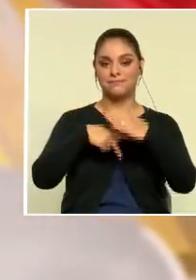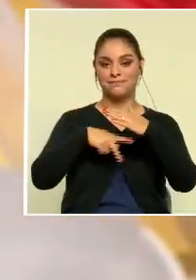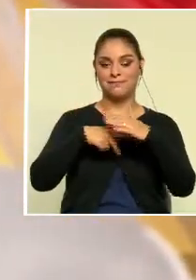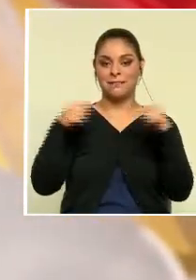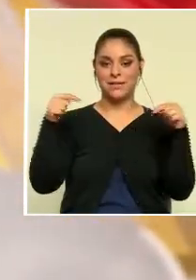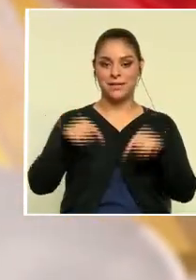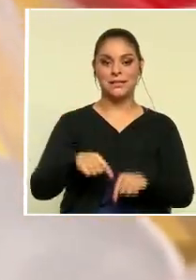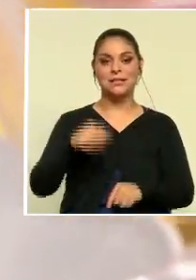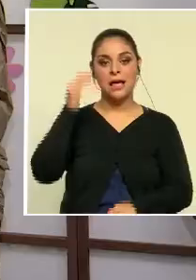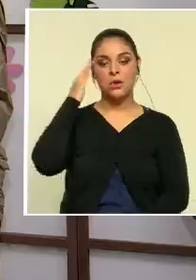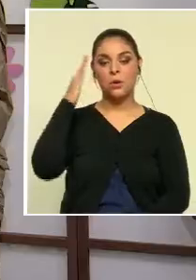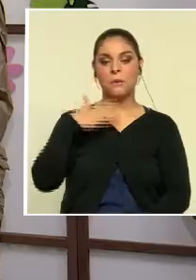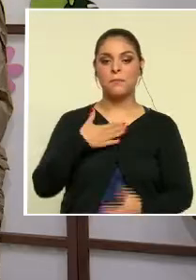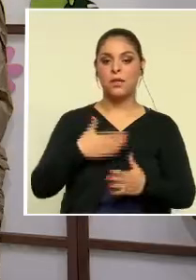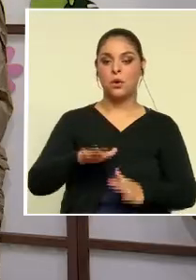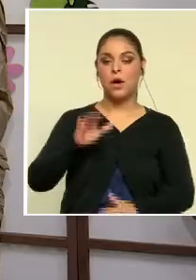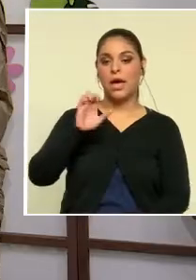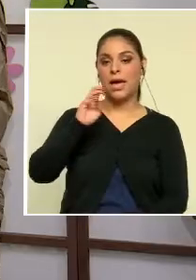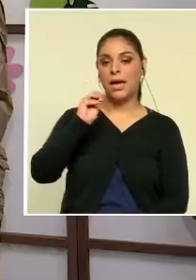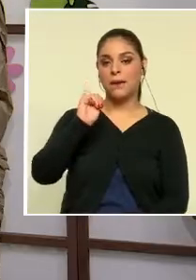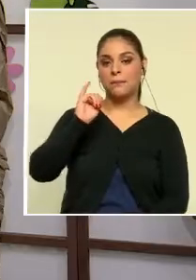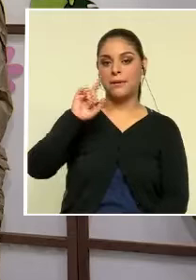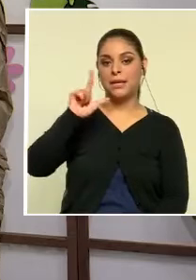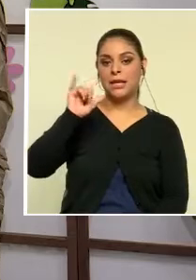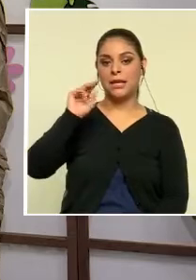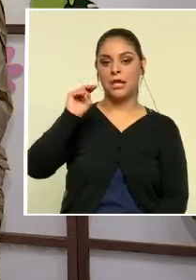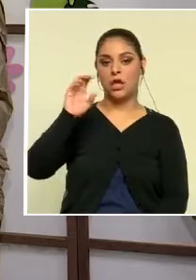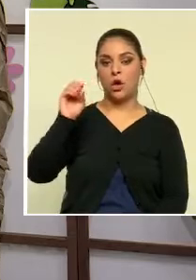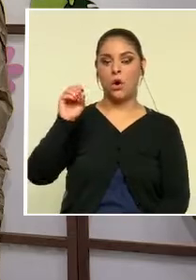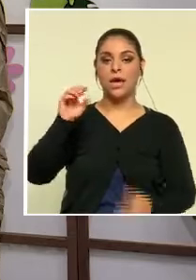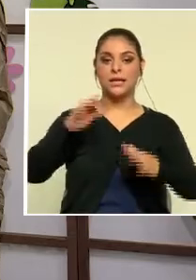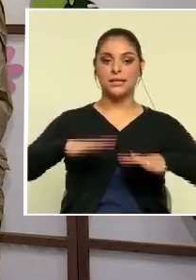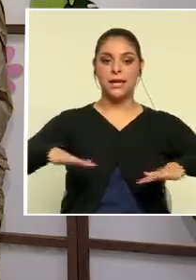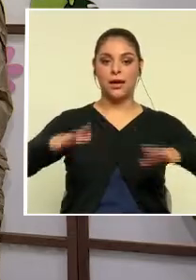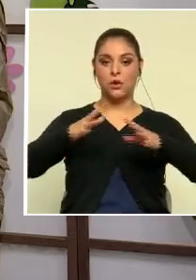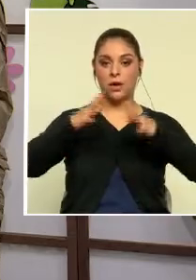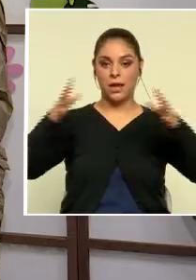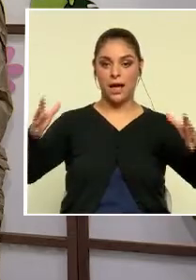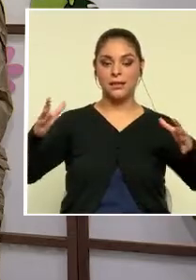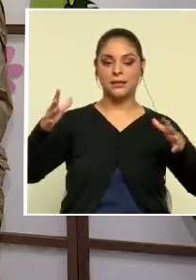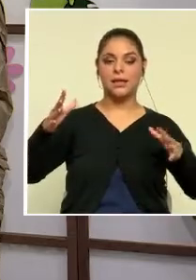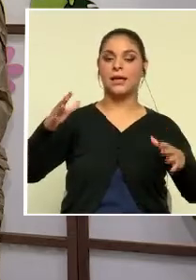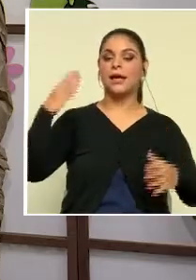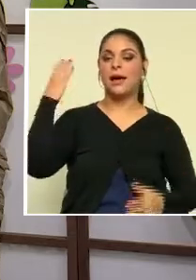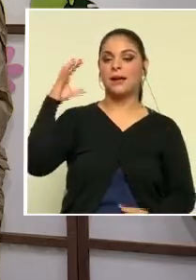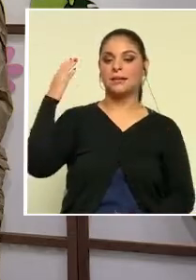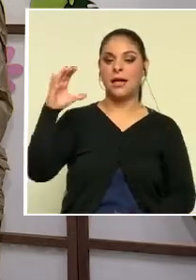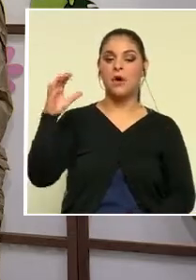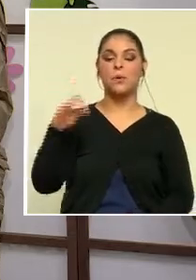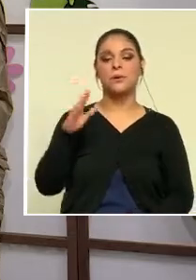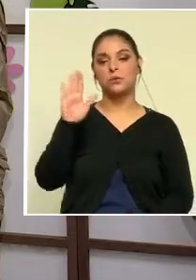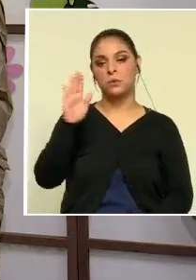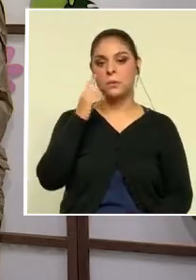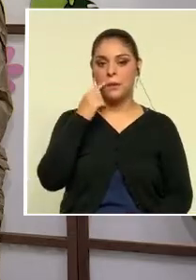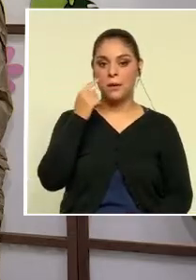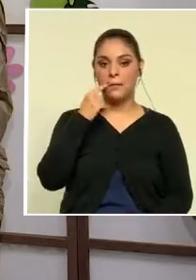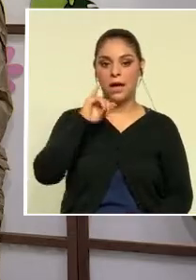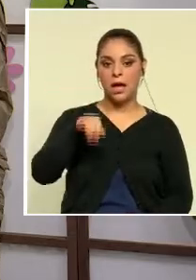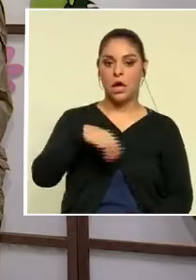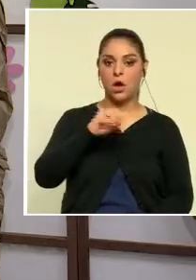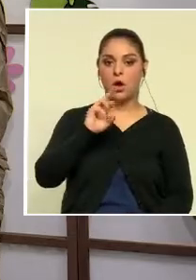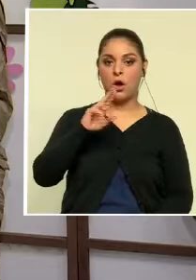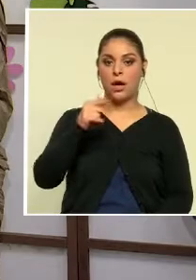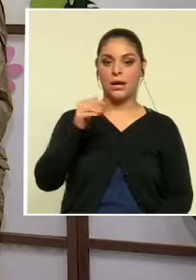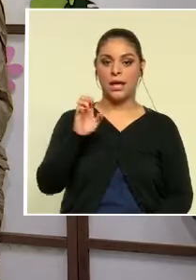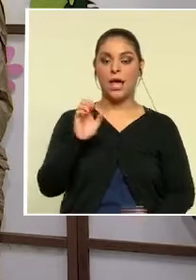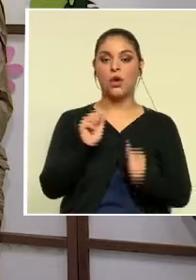emiliano gómez mont hinchado grande de cartago de nuevo con louis de la biblioteca a su papá jorge que esta cosa bolita y ello hoy